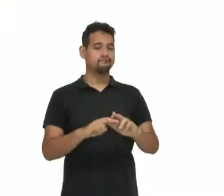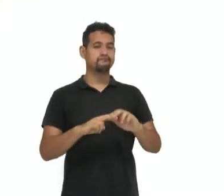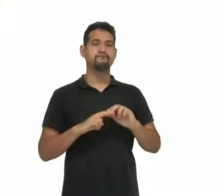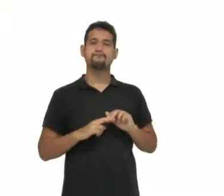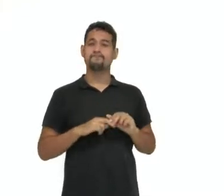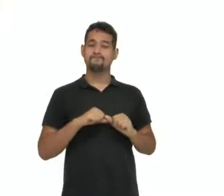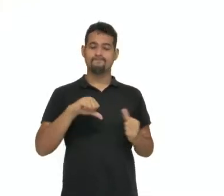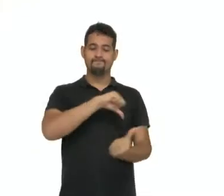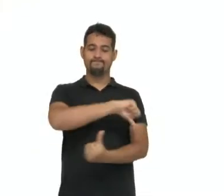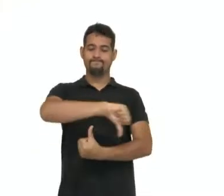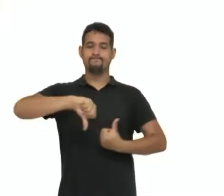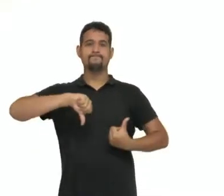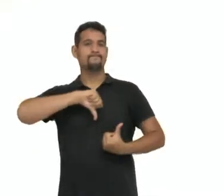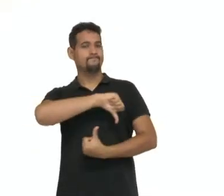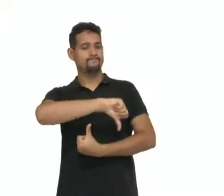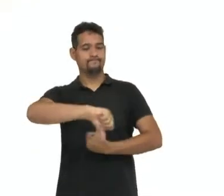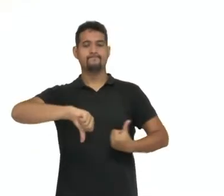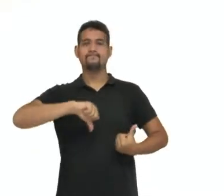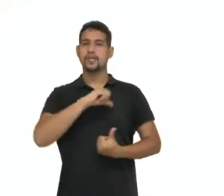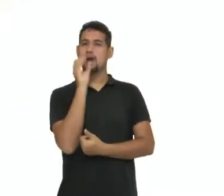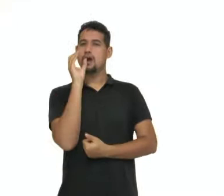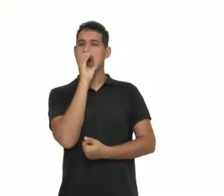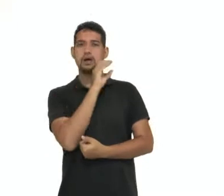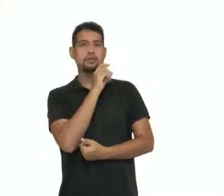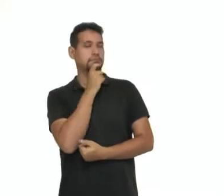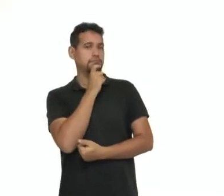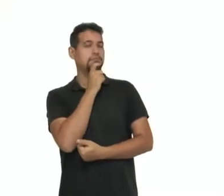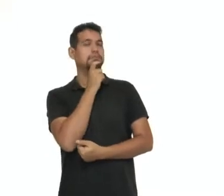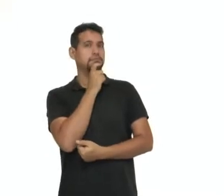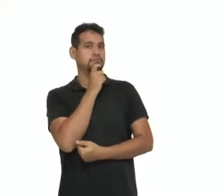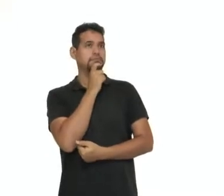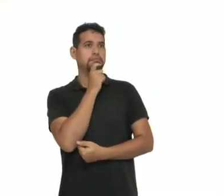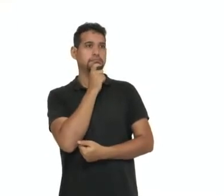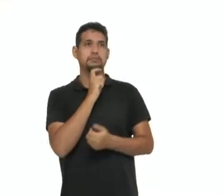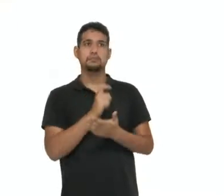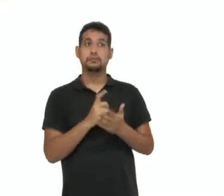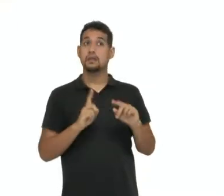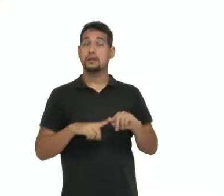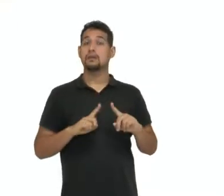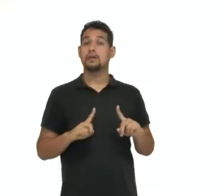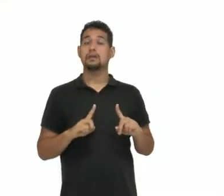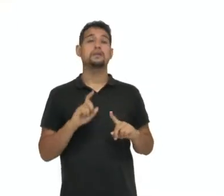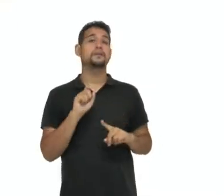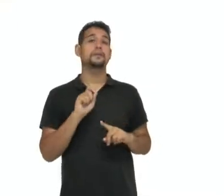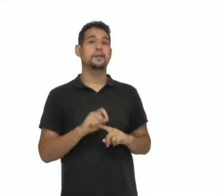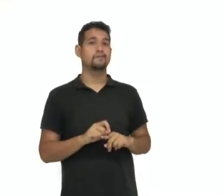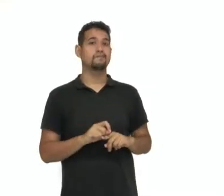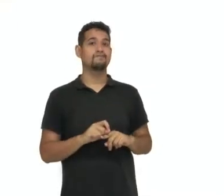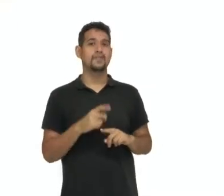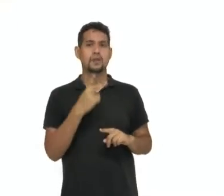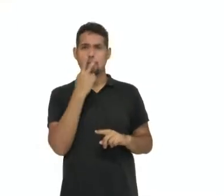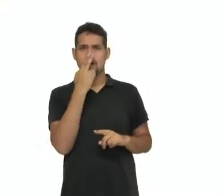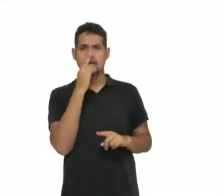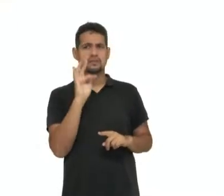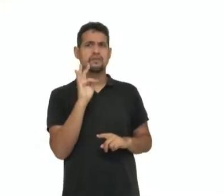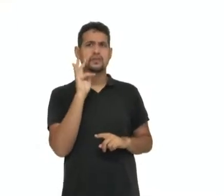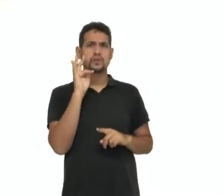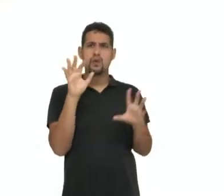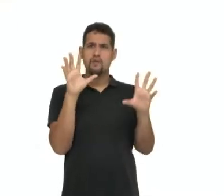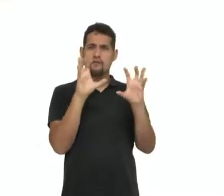cambio climático. Vamos a ver. Mientras tanto, el futuro parece